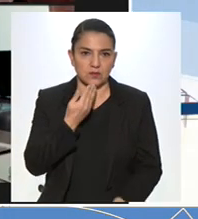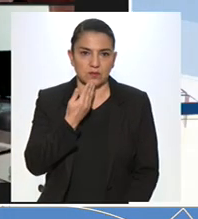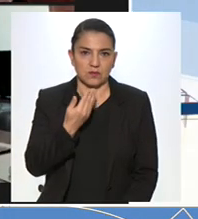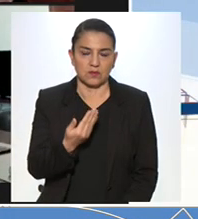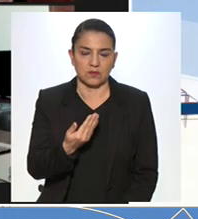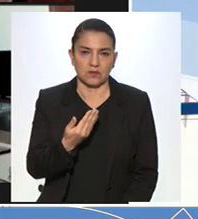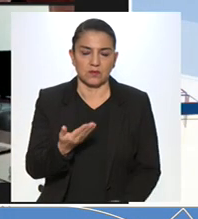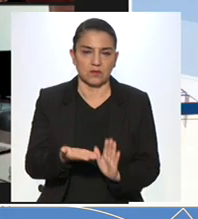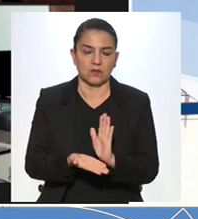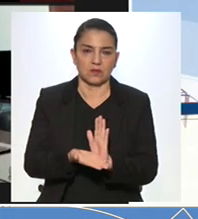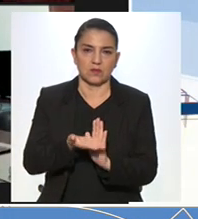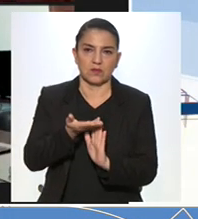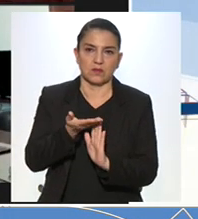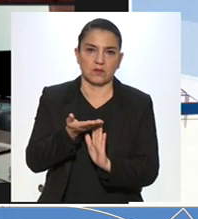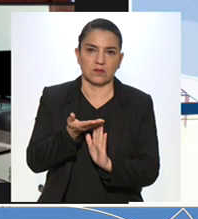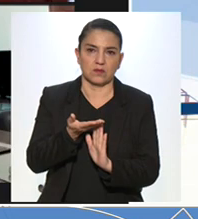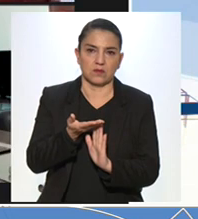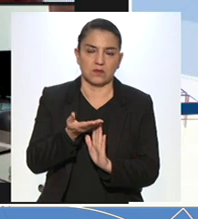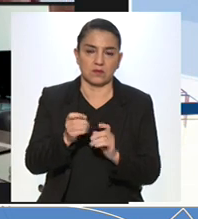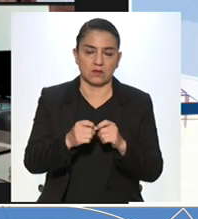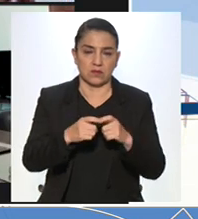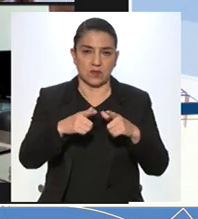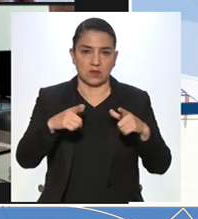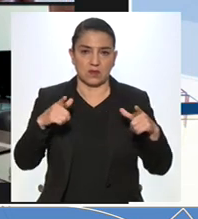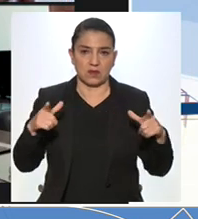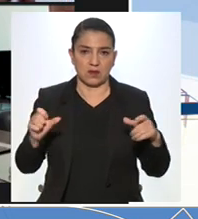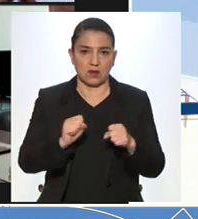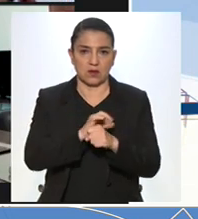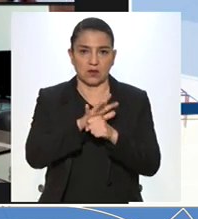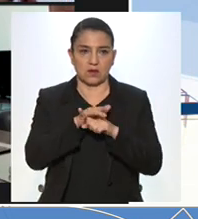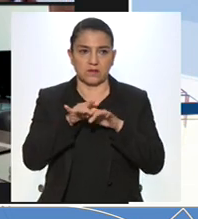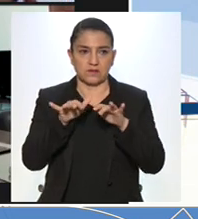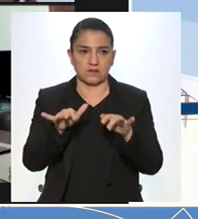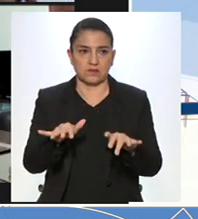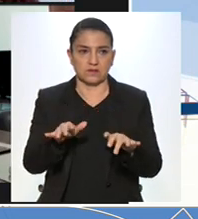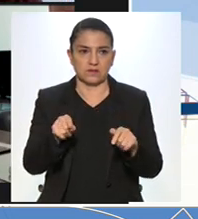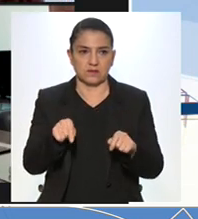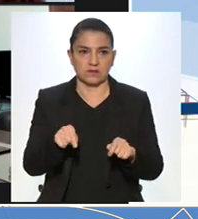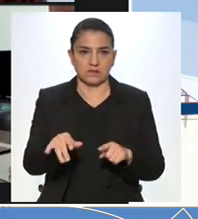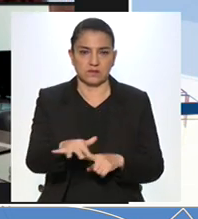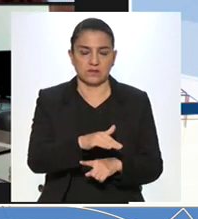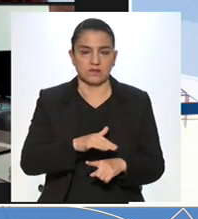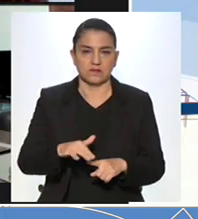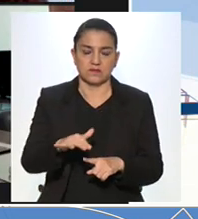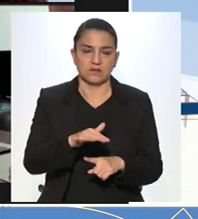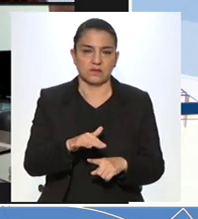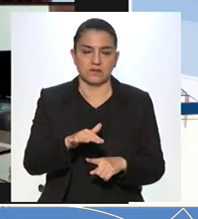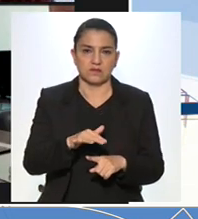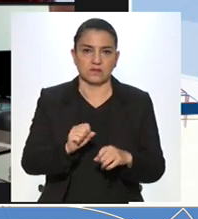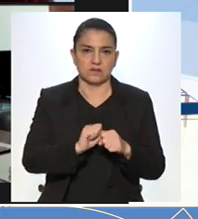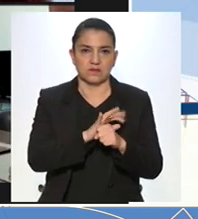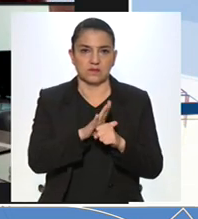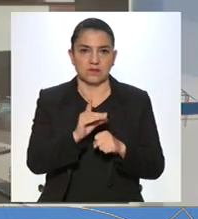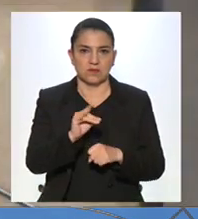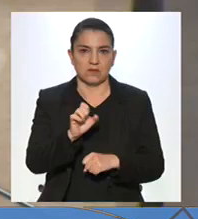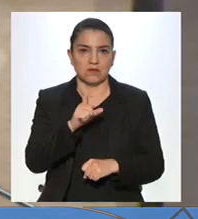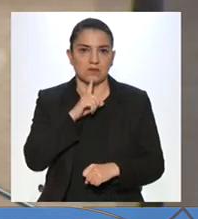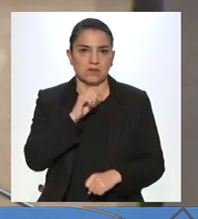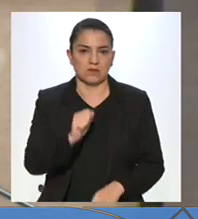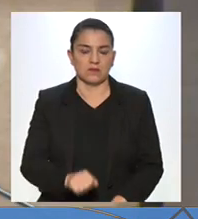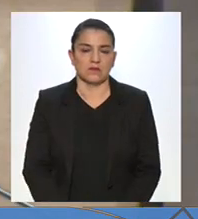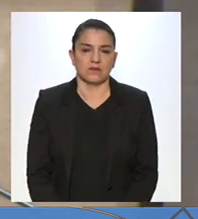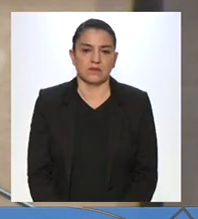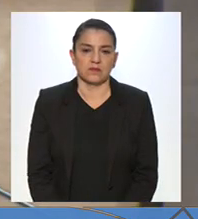El crecimiento del contagio a través de como producto de fenómenos como el de la variante Delta.